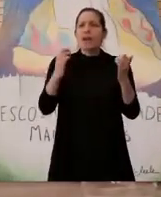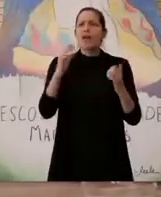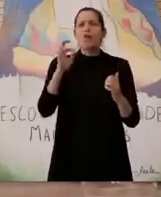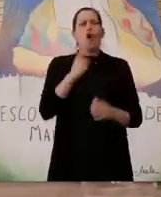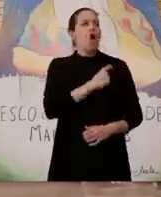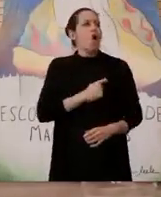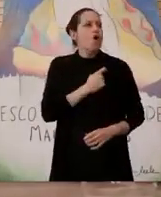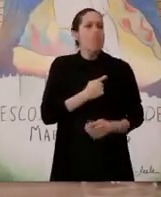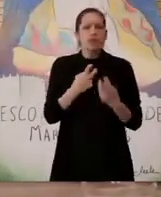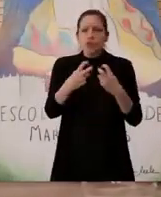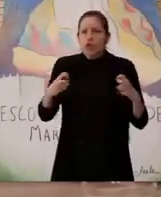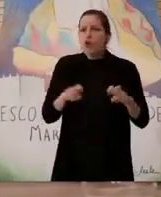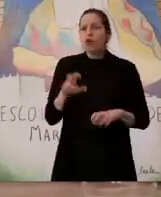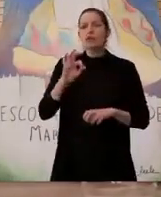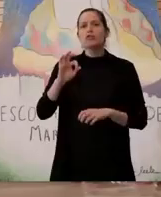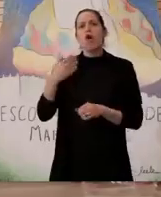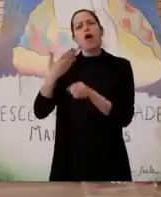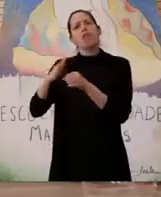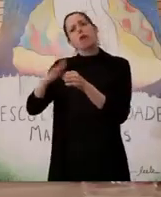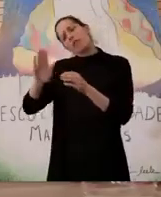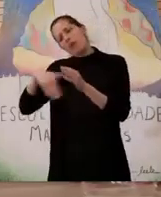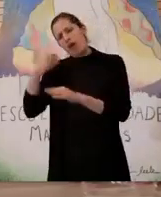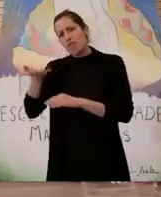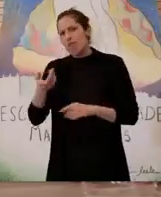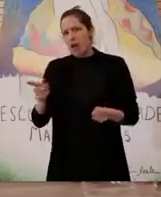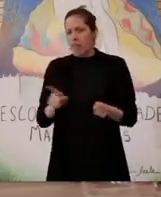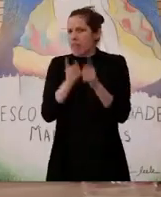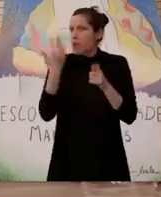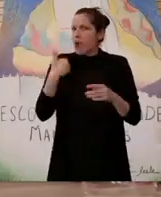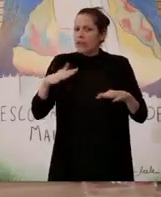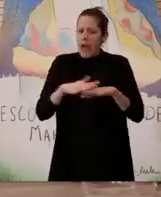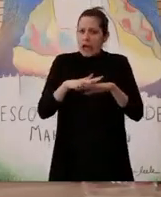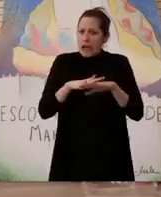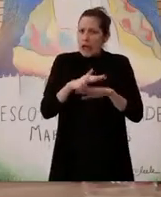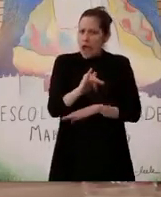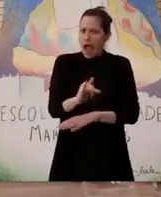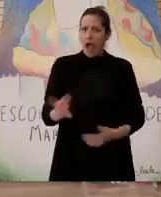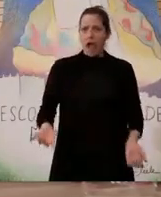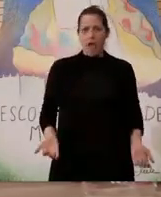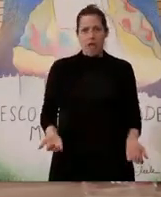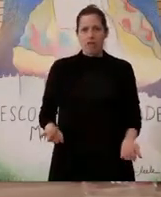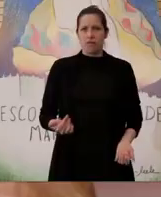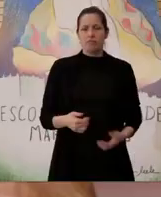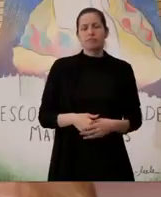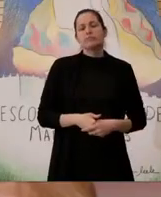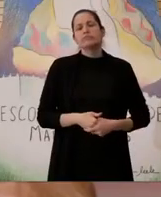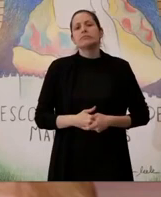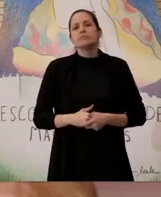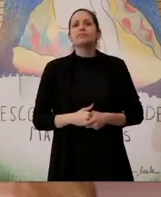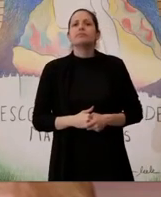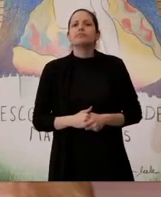ya teñen a redes y ascadeas muy bien montadas para que sean Perlas en ese poder